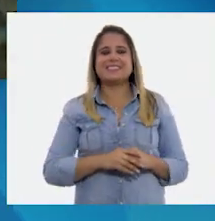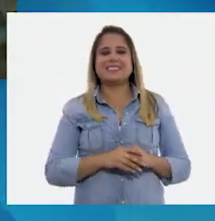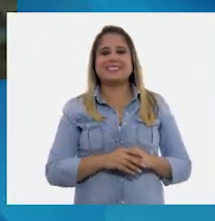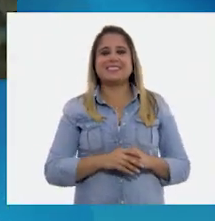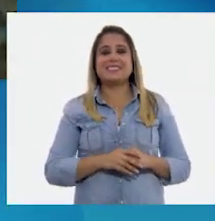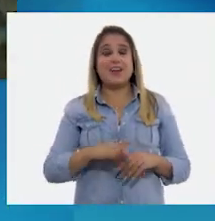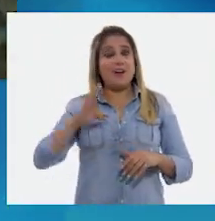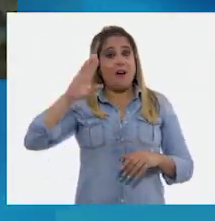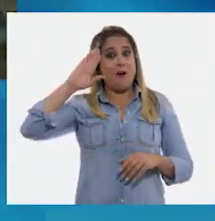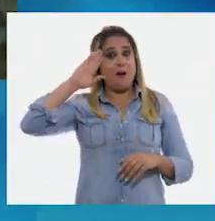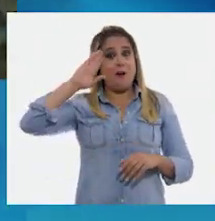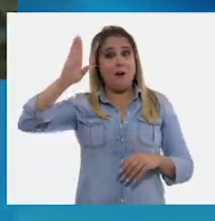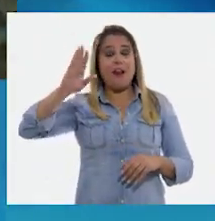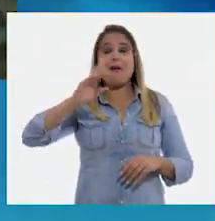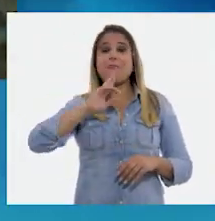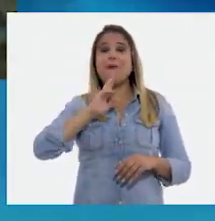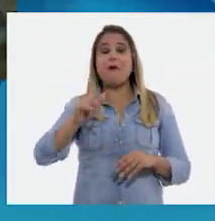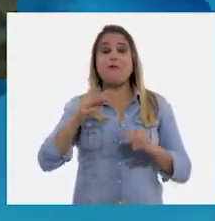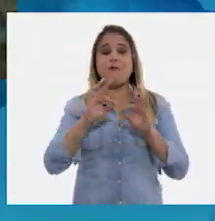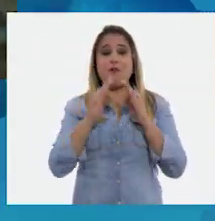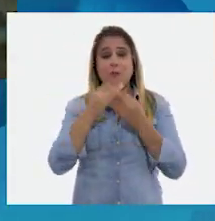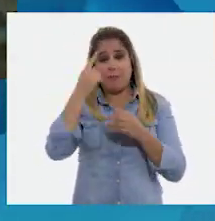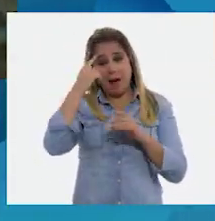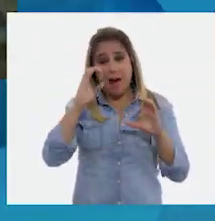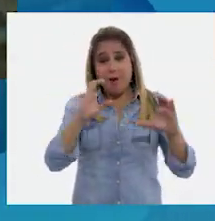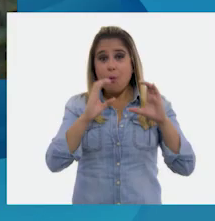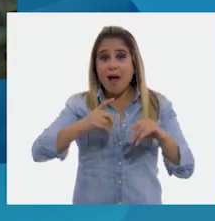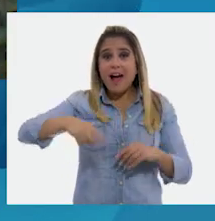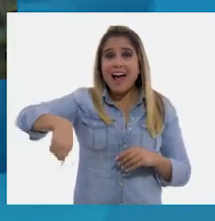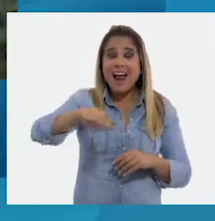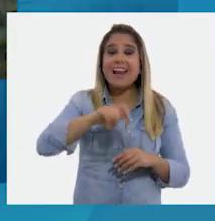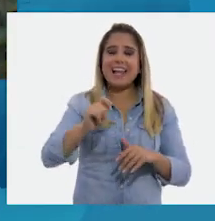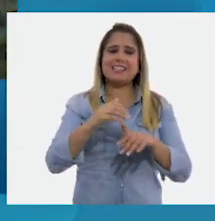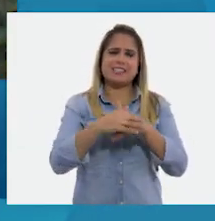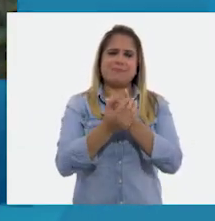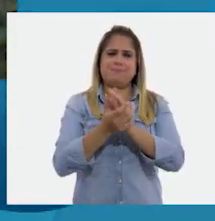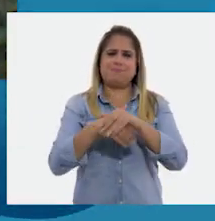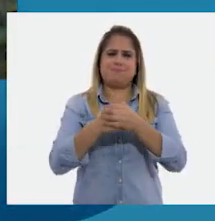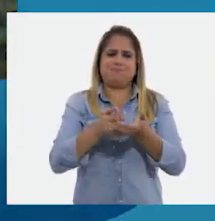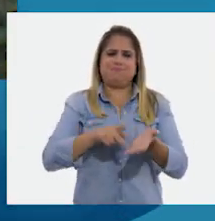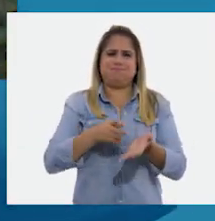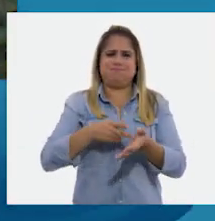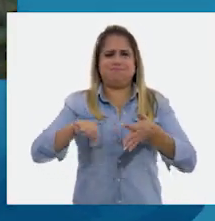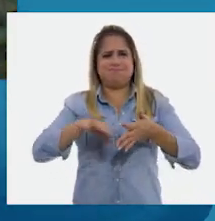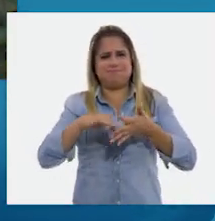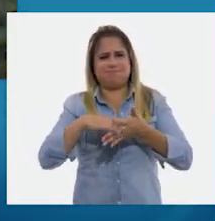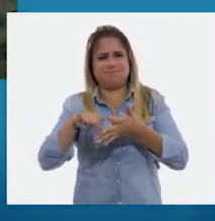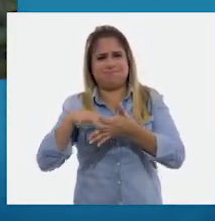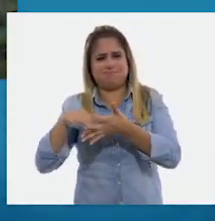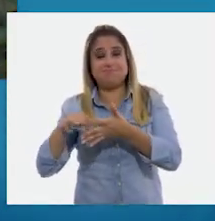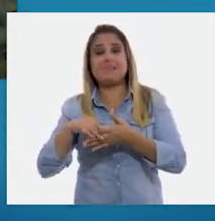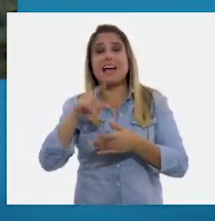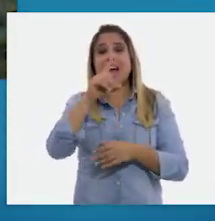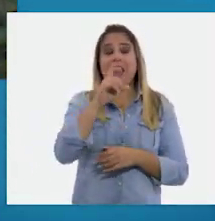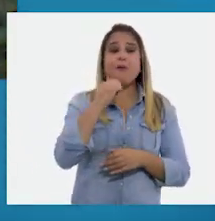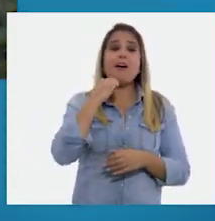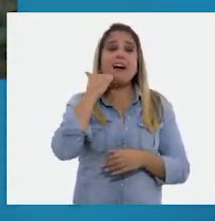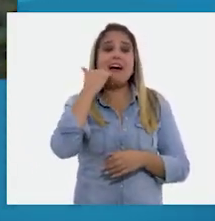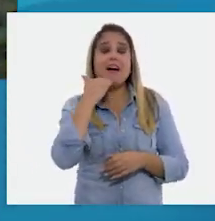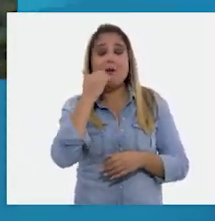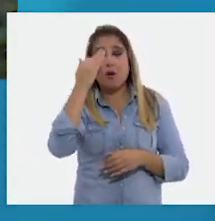¡Hola! La mejor forma de cuidarnos es lavarnos las manos frecuentemente con agua y